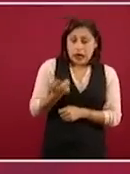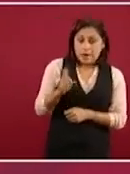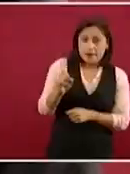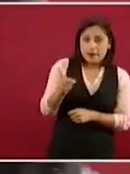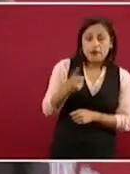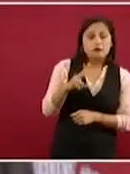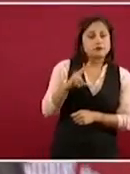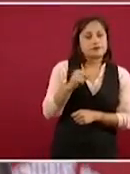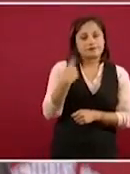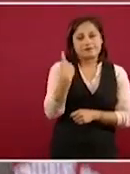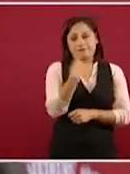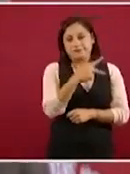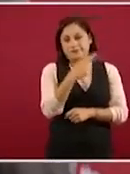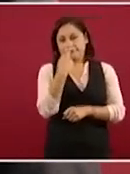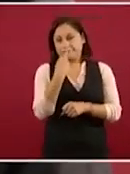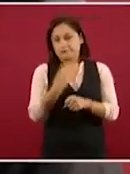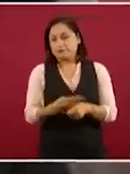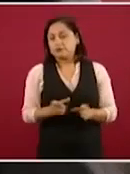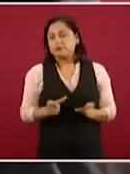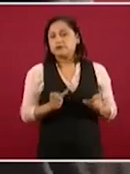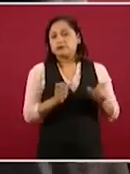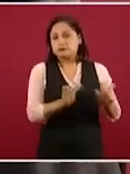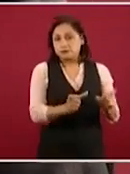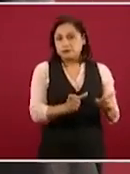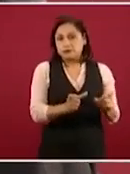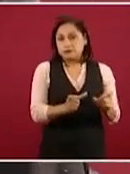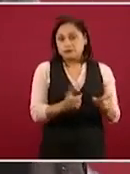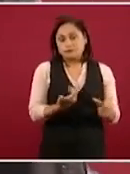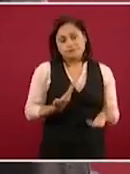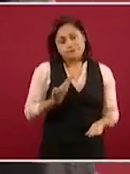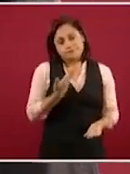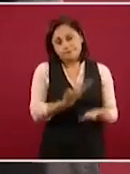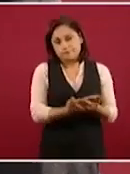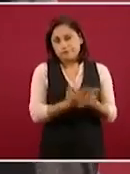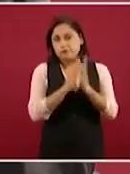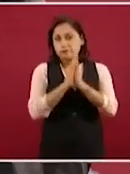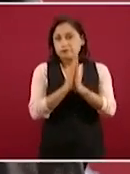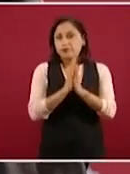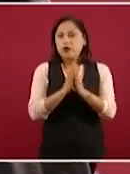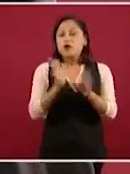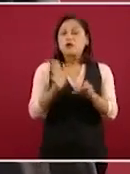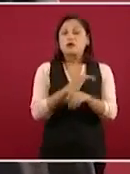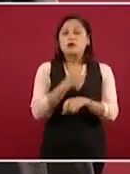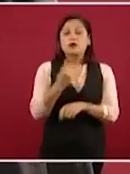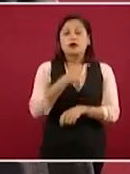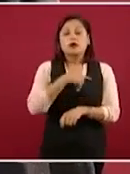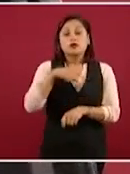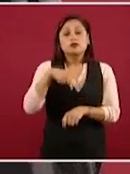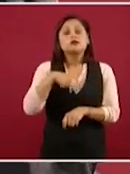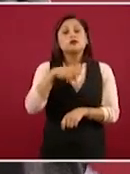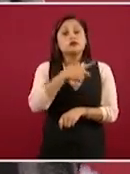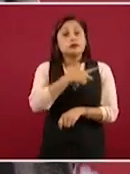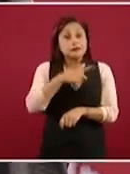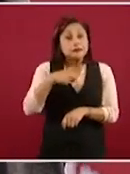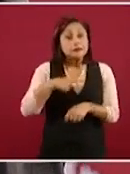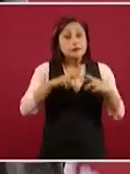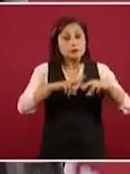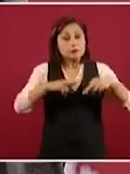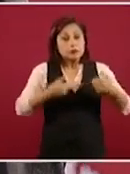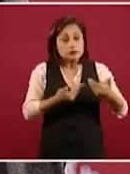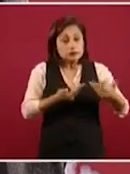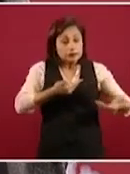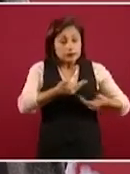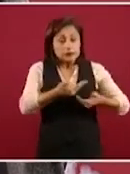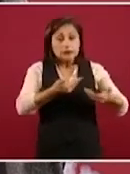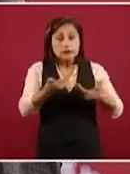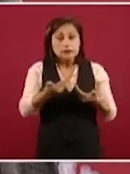con la idea de que necesitamos reforzar la cooperación. Tenemos